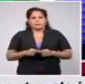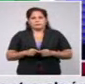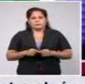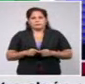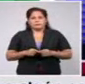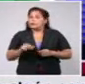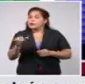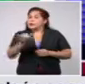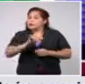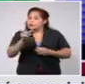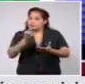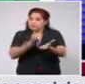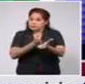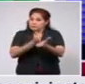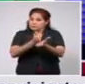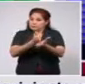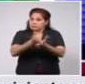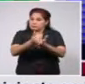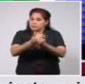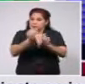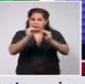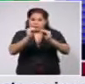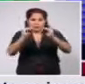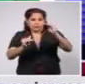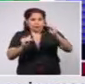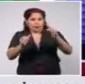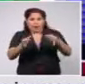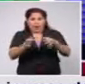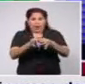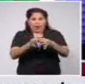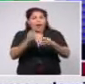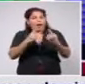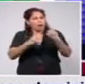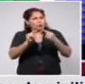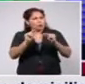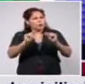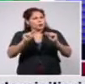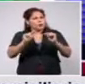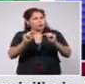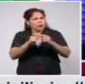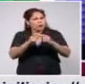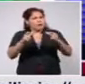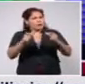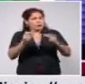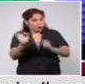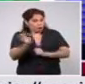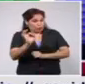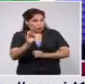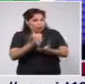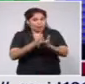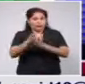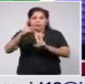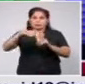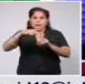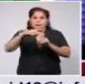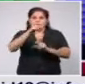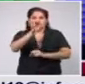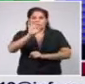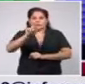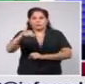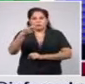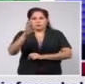se mantienen con las más bajas, aunque discretamente altas, Las Tunas con